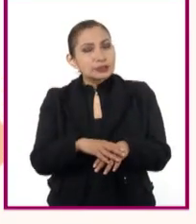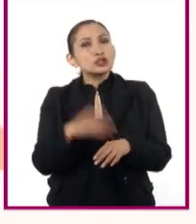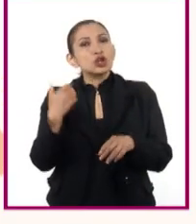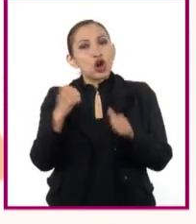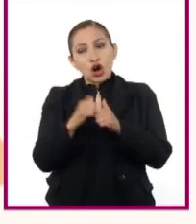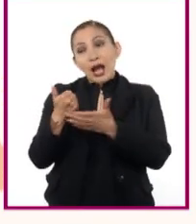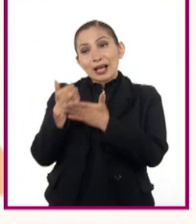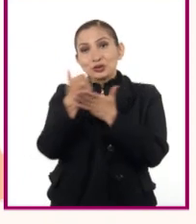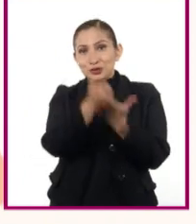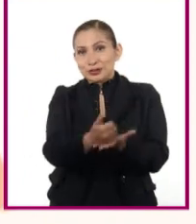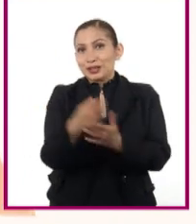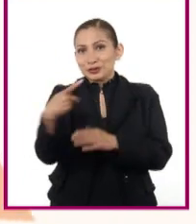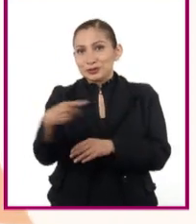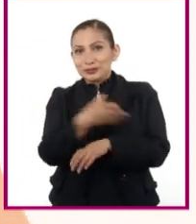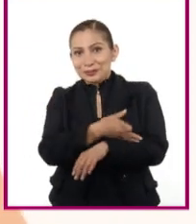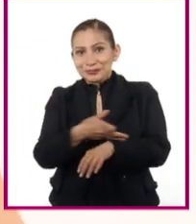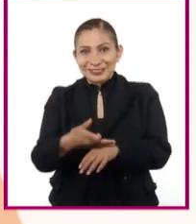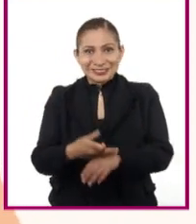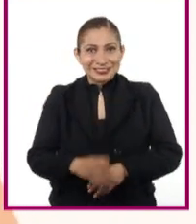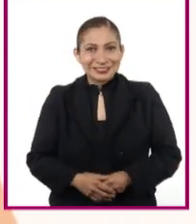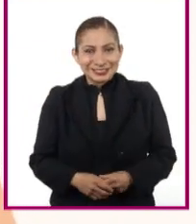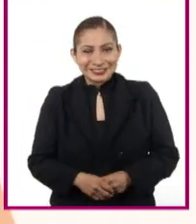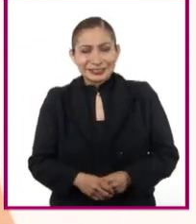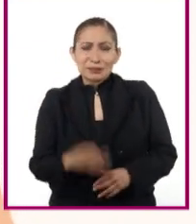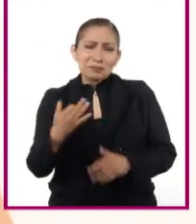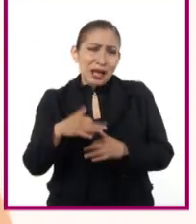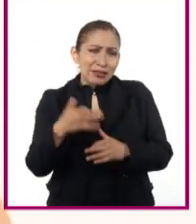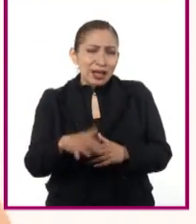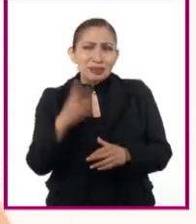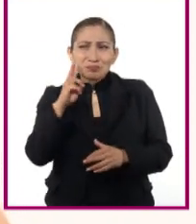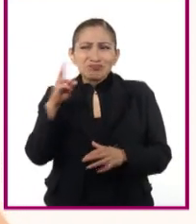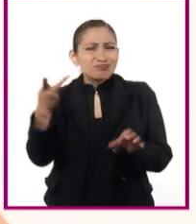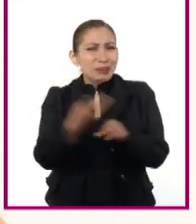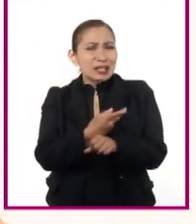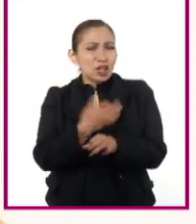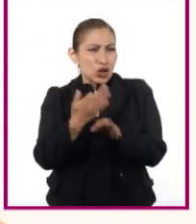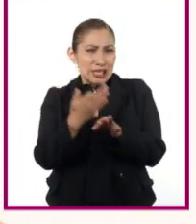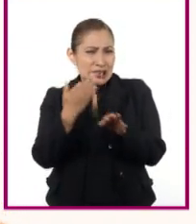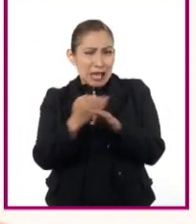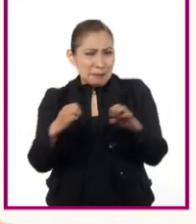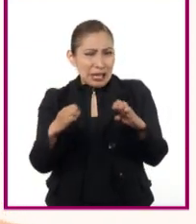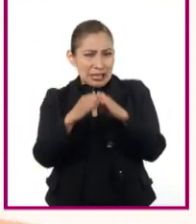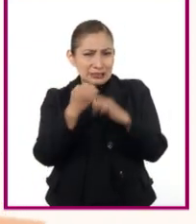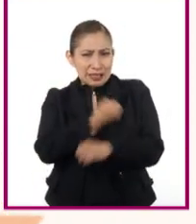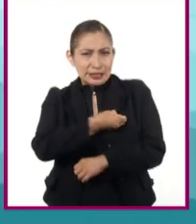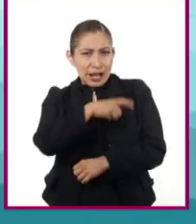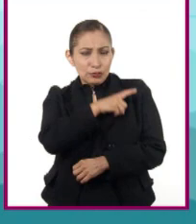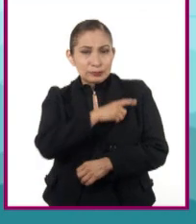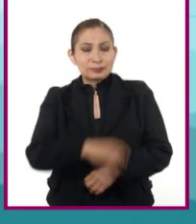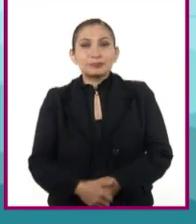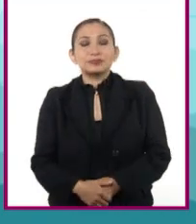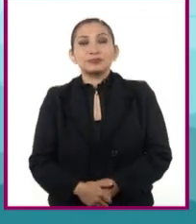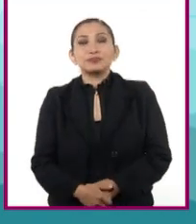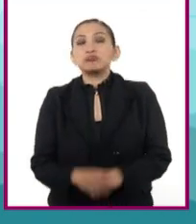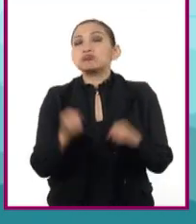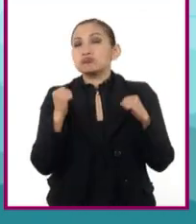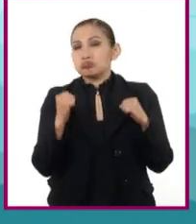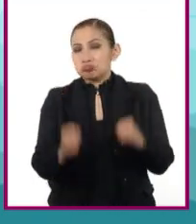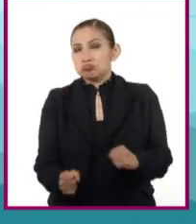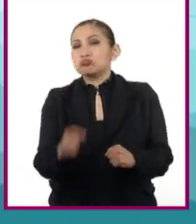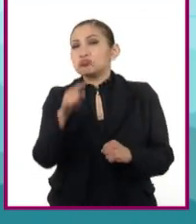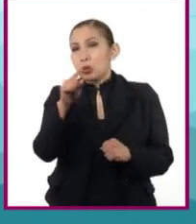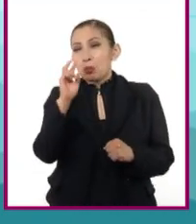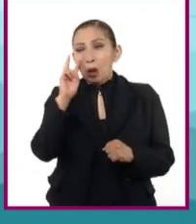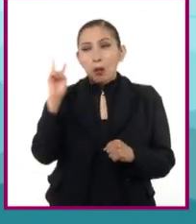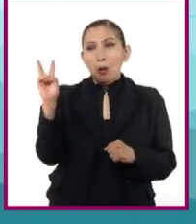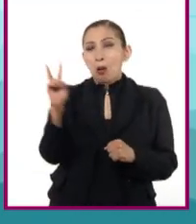en colaboración con sus seres queridos mientras superamos la actual contingencia sanitaria. Seguramente se